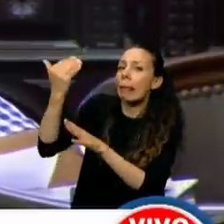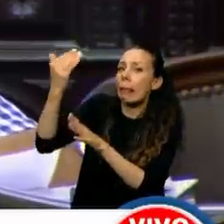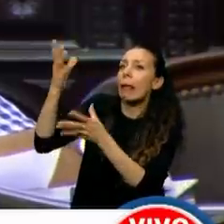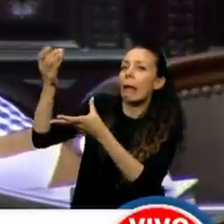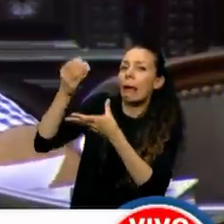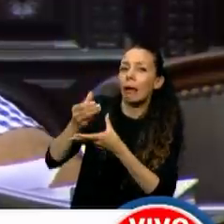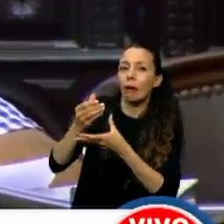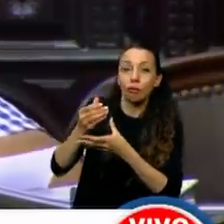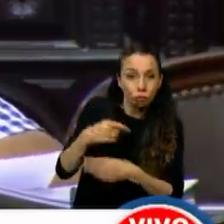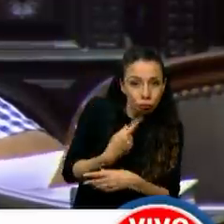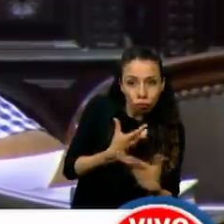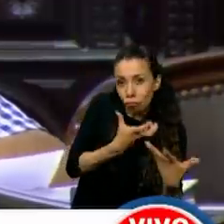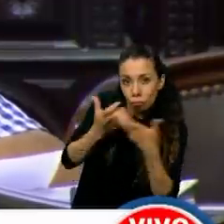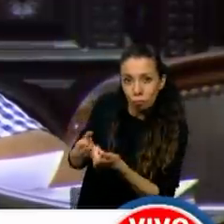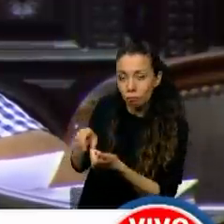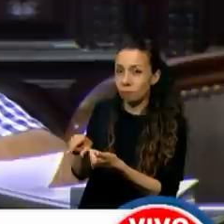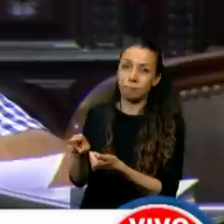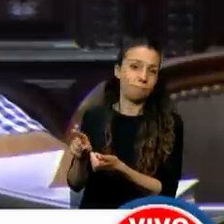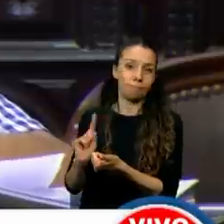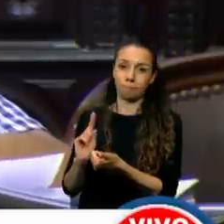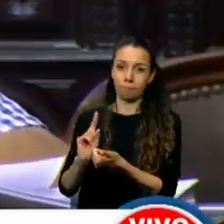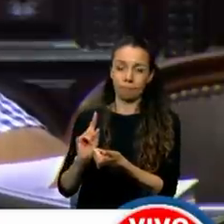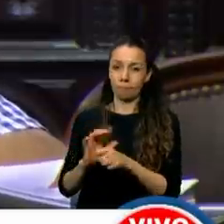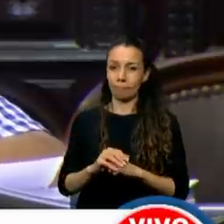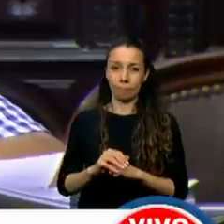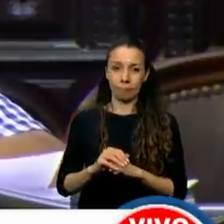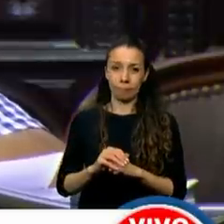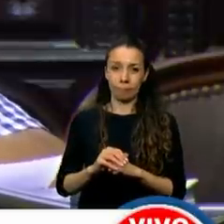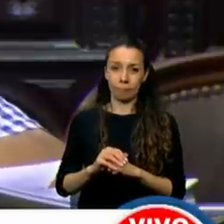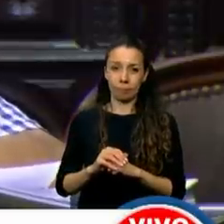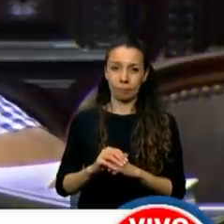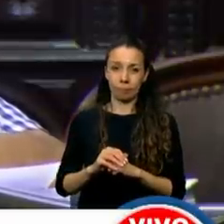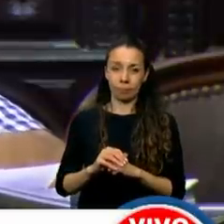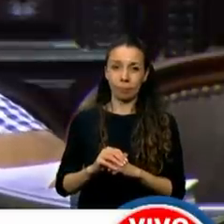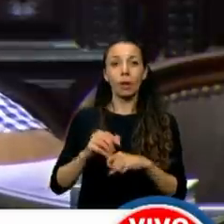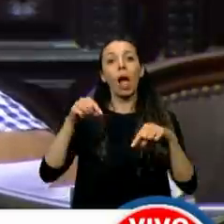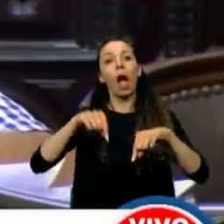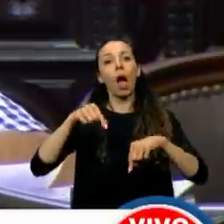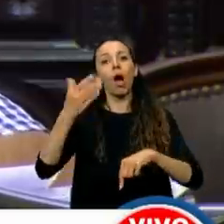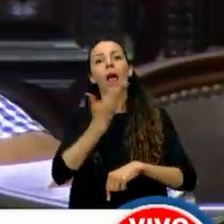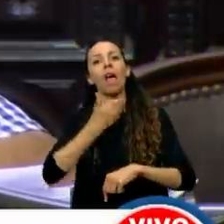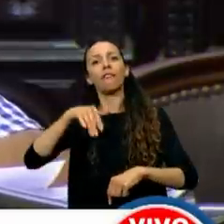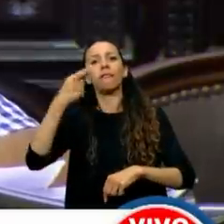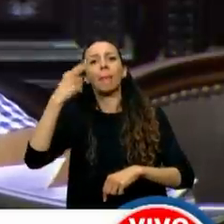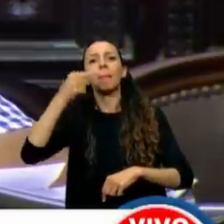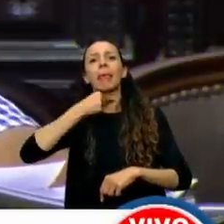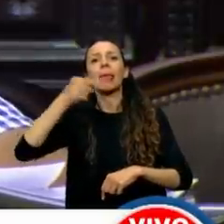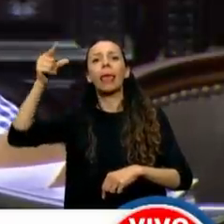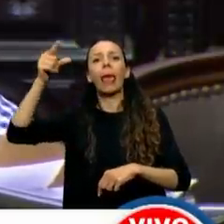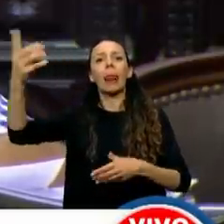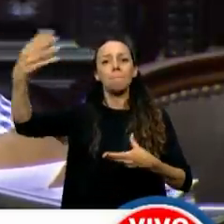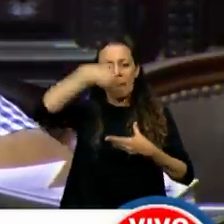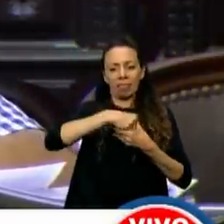no vamos a hacer no vamos a hacer y ahora tenemos el fondo queriendo entrometerse en las decisiones